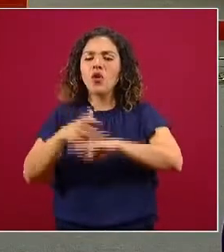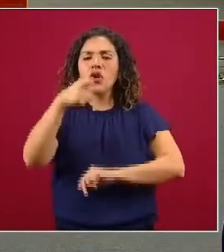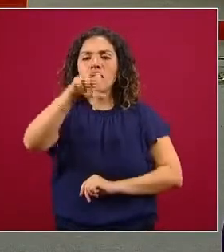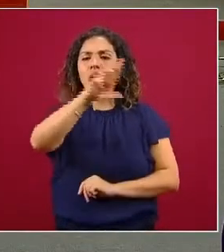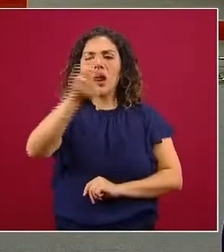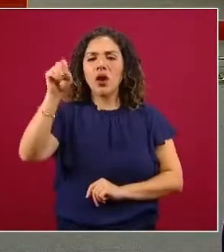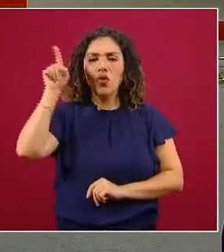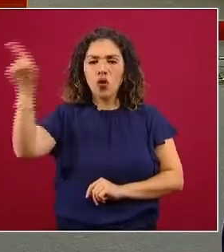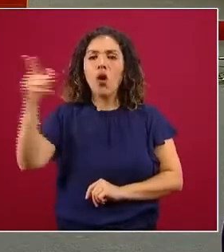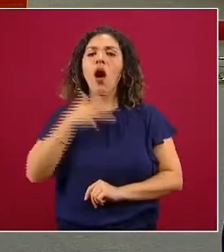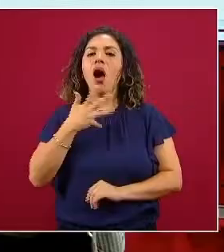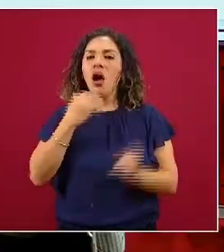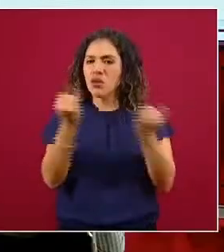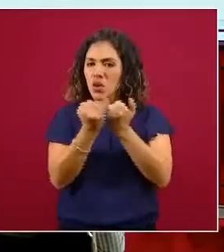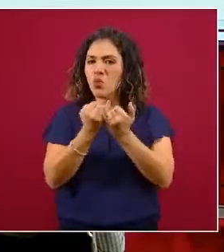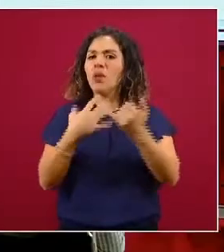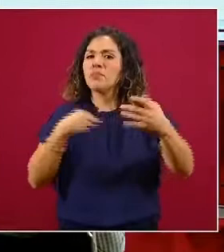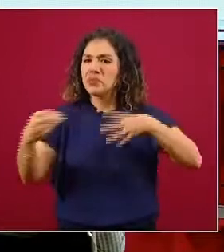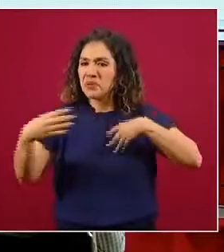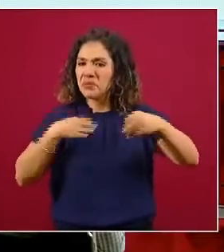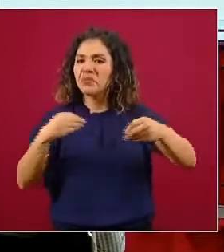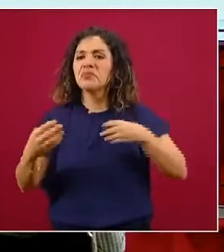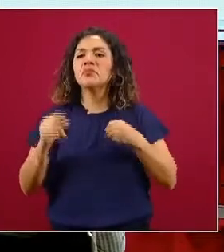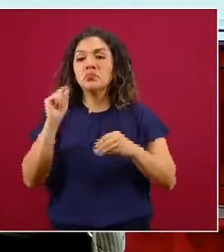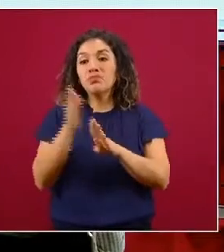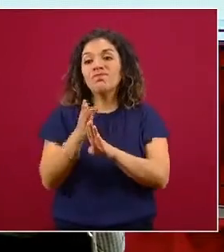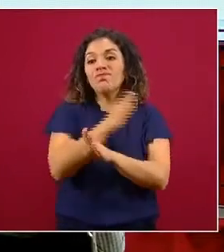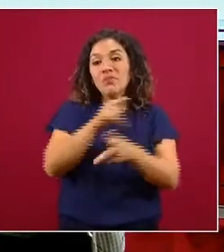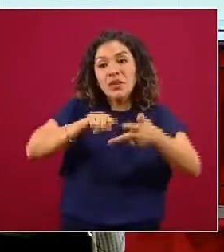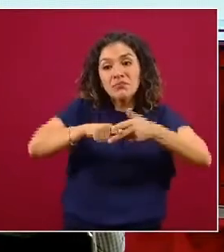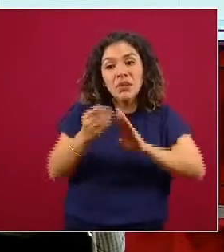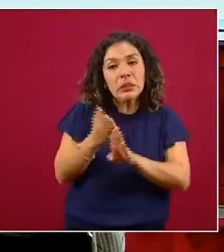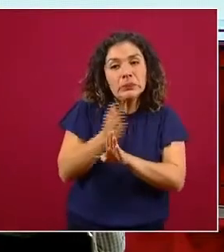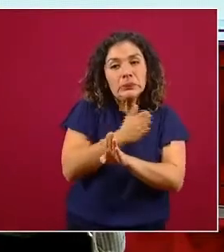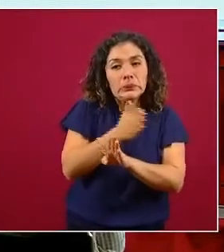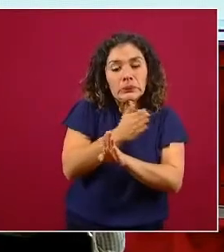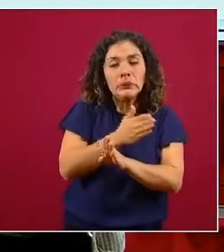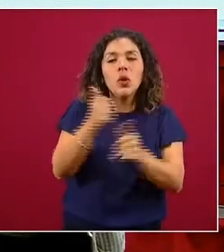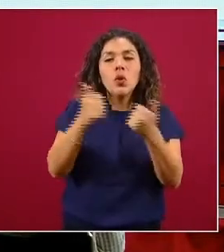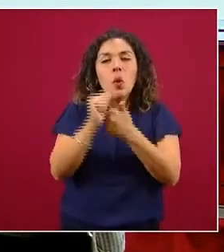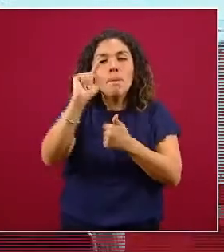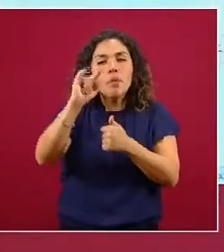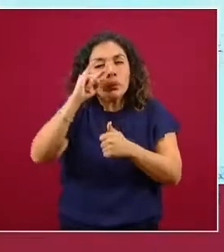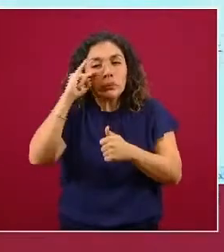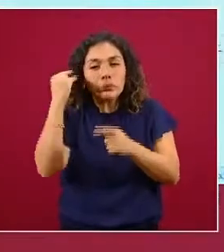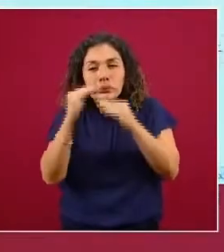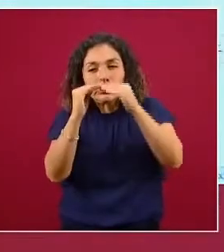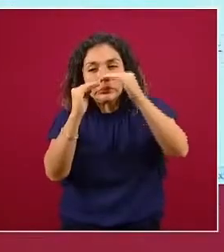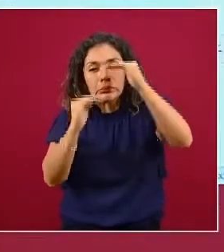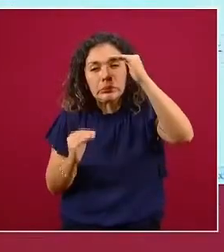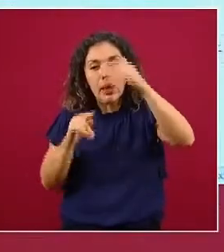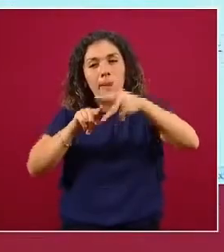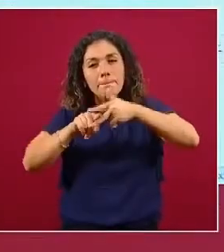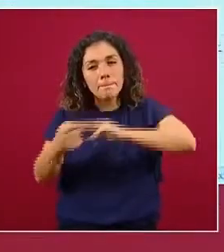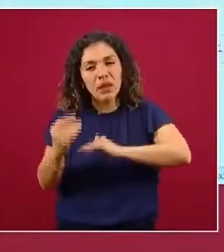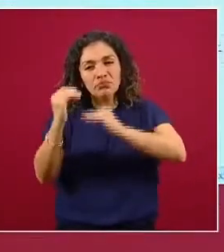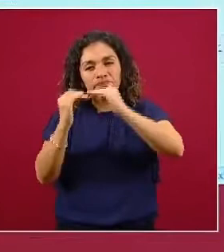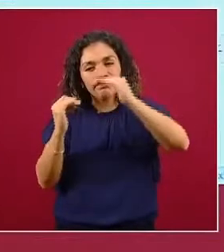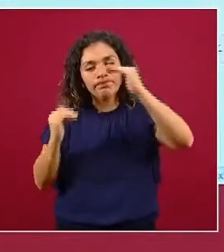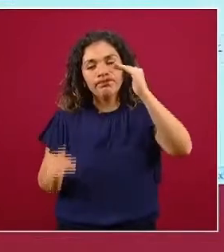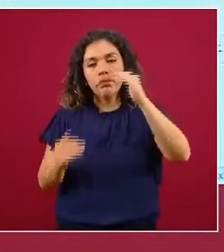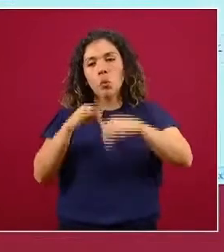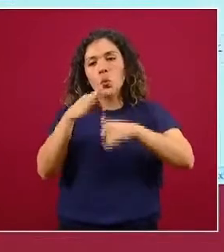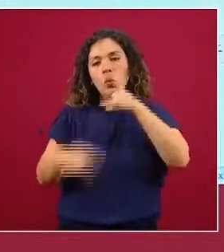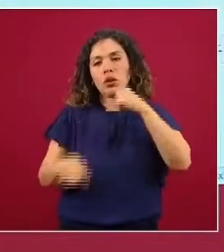Roo, también con una transmisión un poco más reciente y una ligera disminución ya en la comparación de la